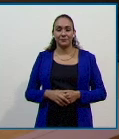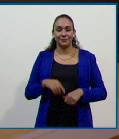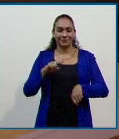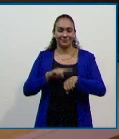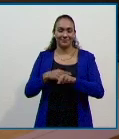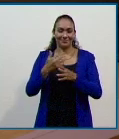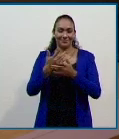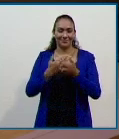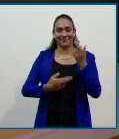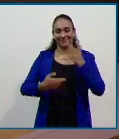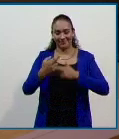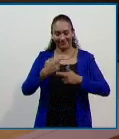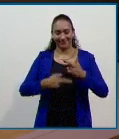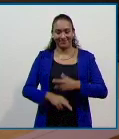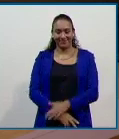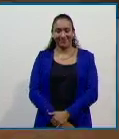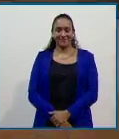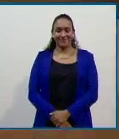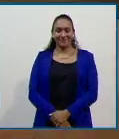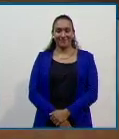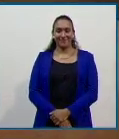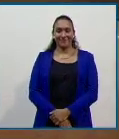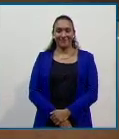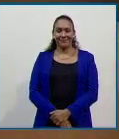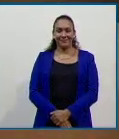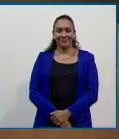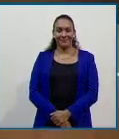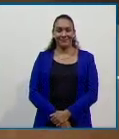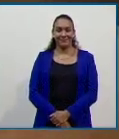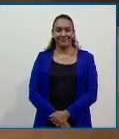Vamos a una nueva pausa, ya volvemos.